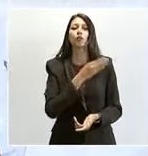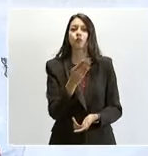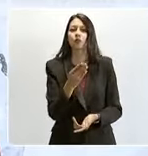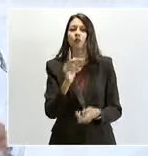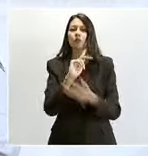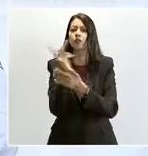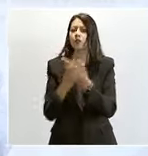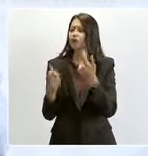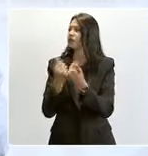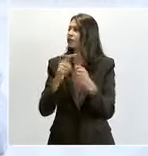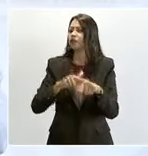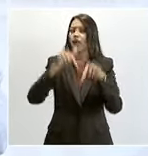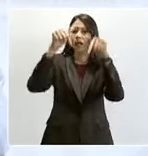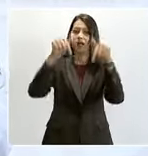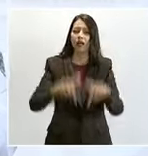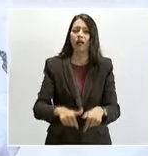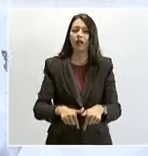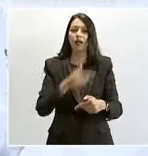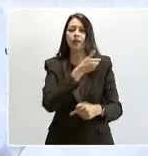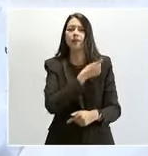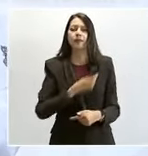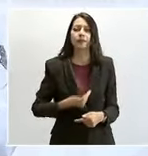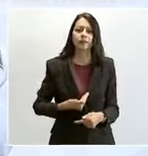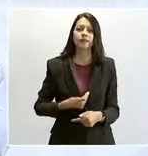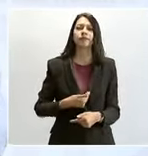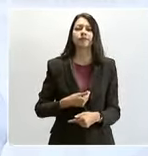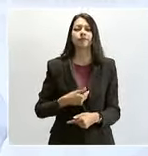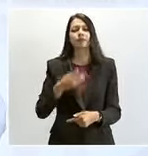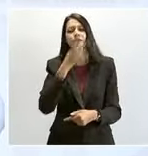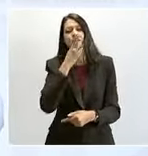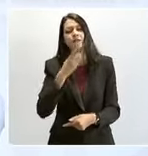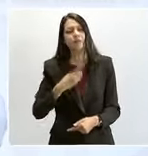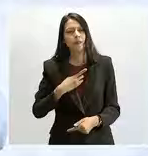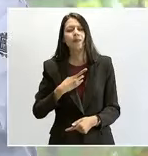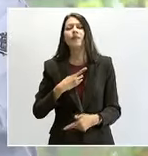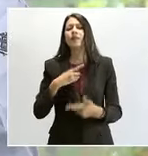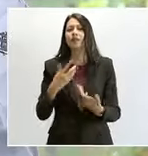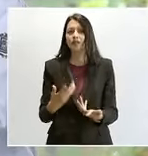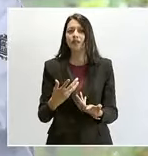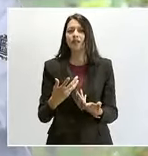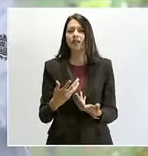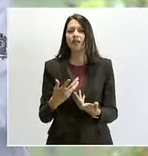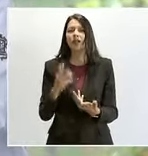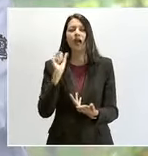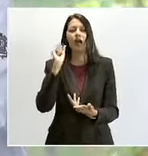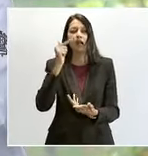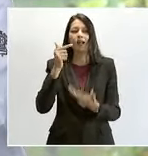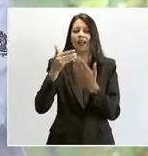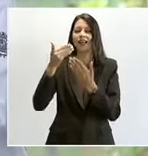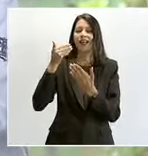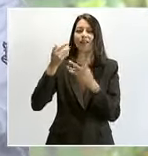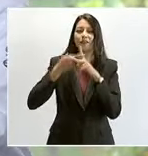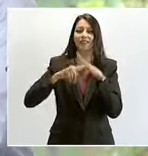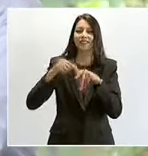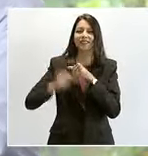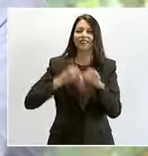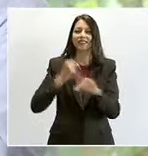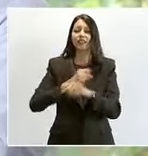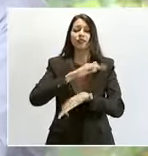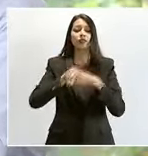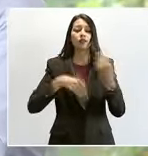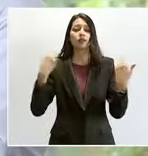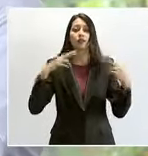sociales aquí el presidente nos encargó algo a principios de este año que todos los